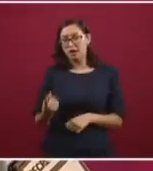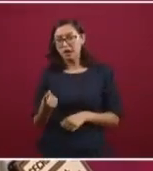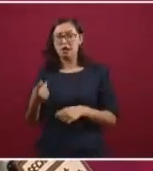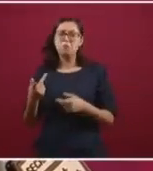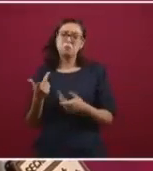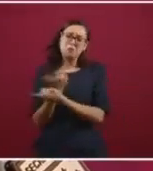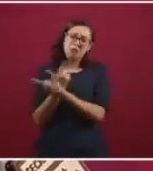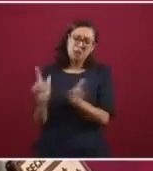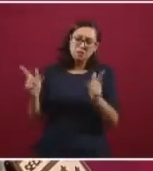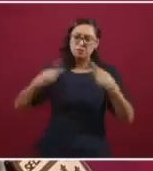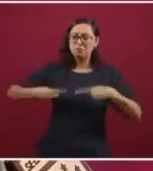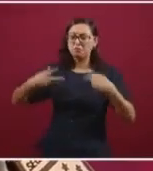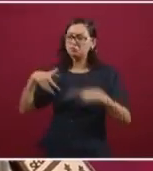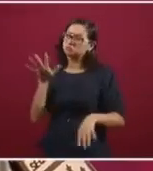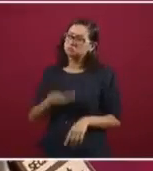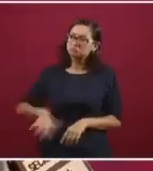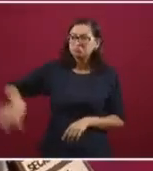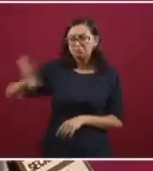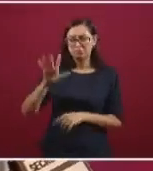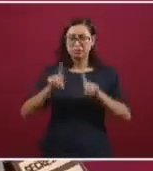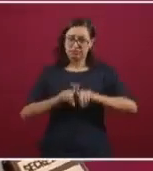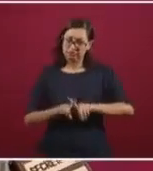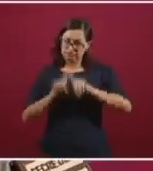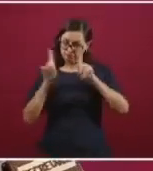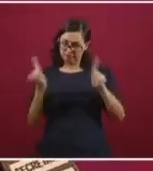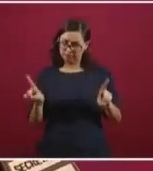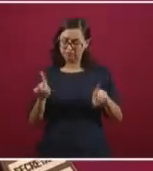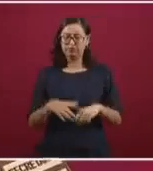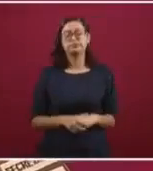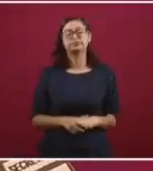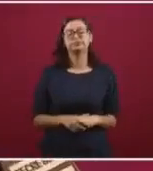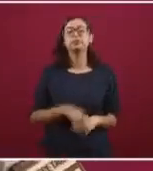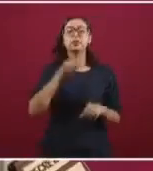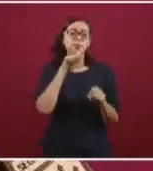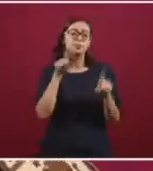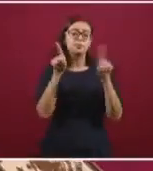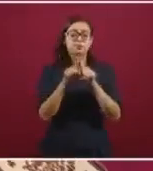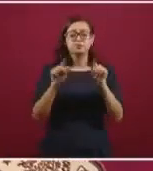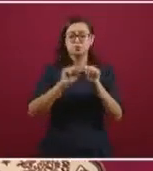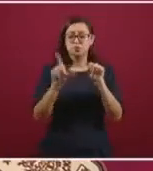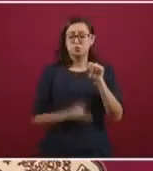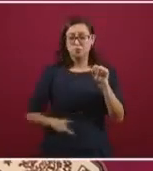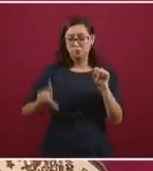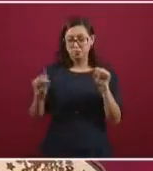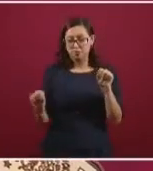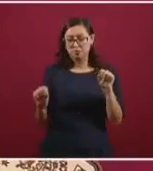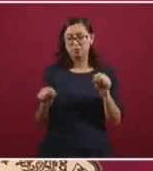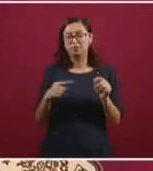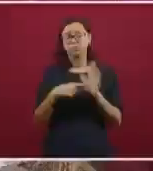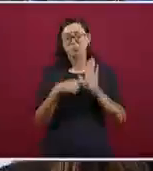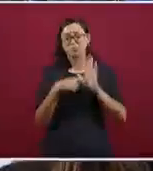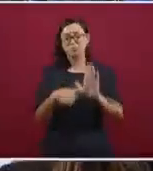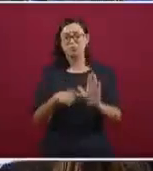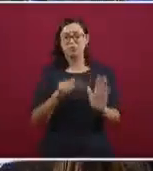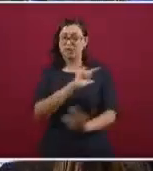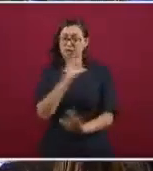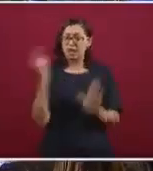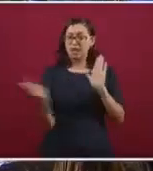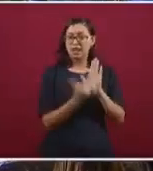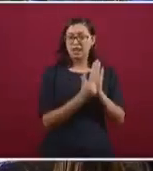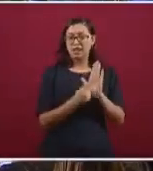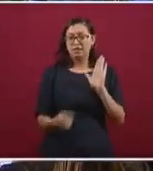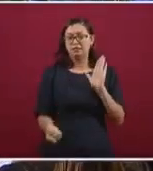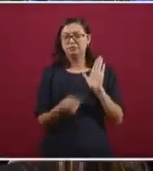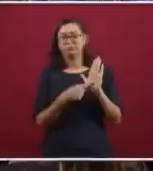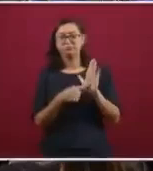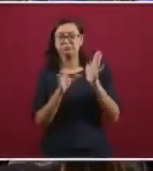morales. También dentro de nuestro país tenemos, como ustedes pueden ver aquí, la legislación correspondiente. Tenemos